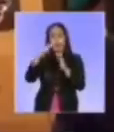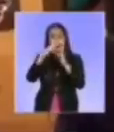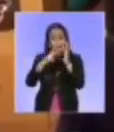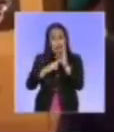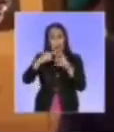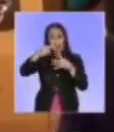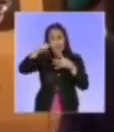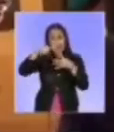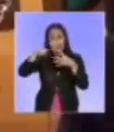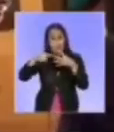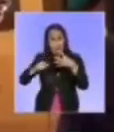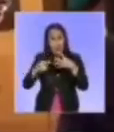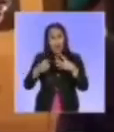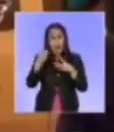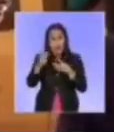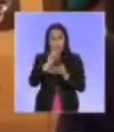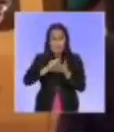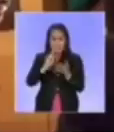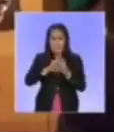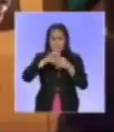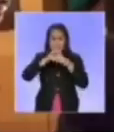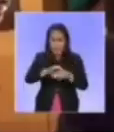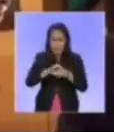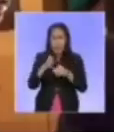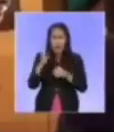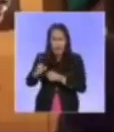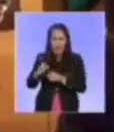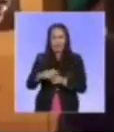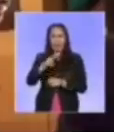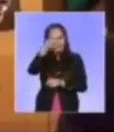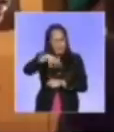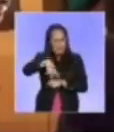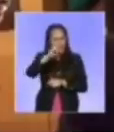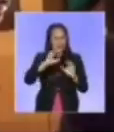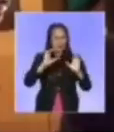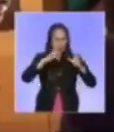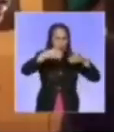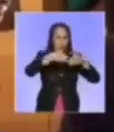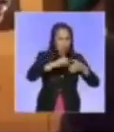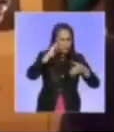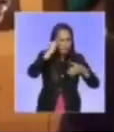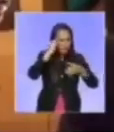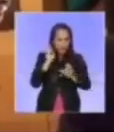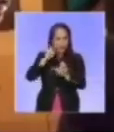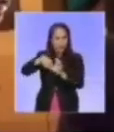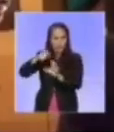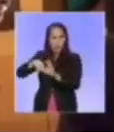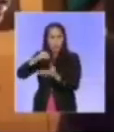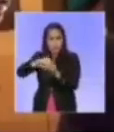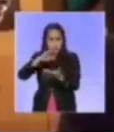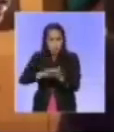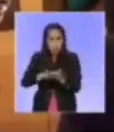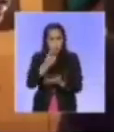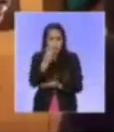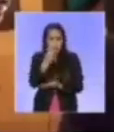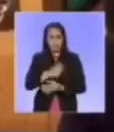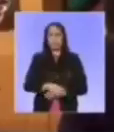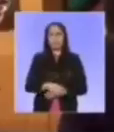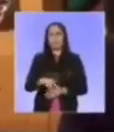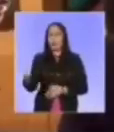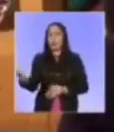de elegibilidad conforme a la acción afirmativa bajo la que fueron registrados. Esto es,